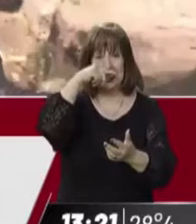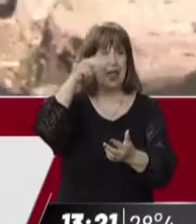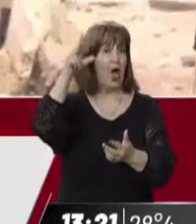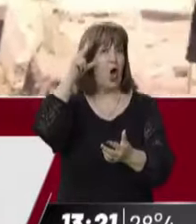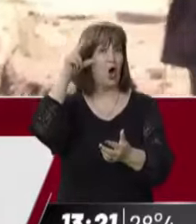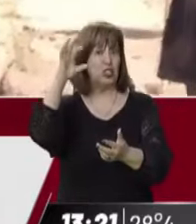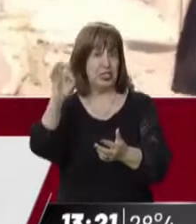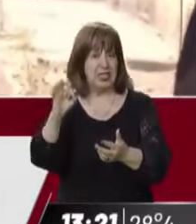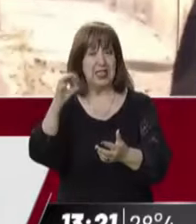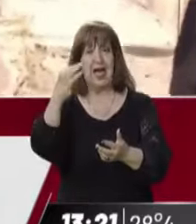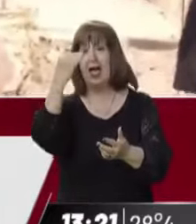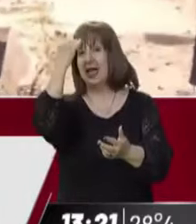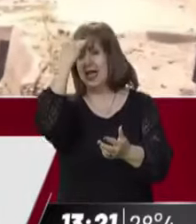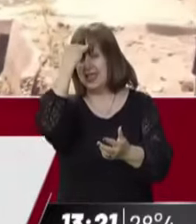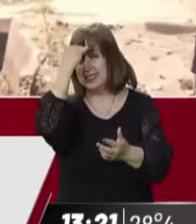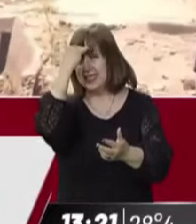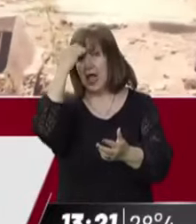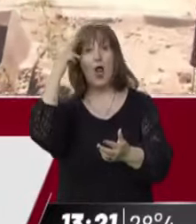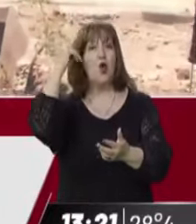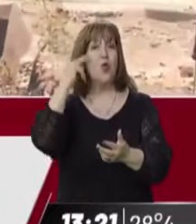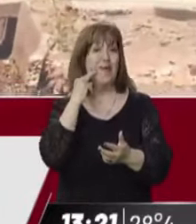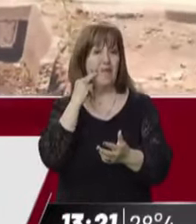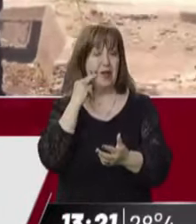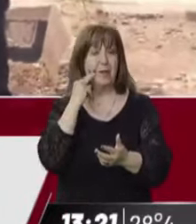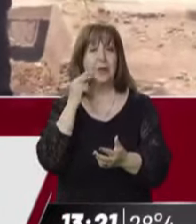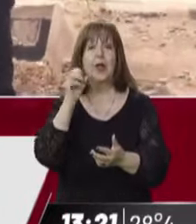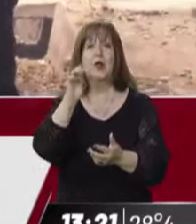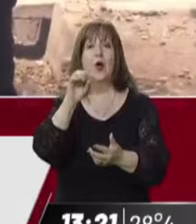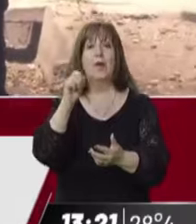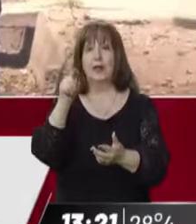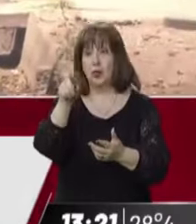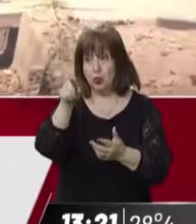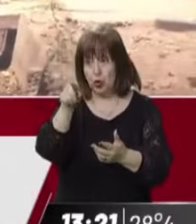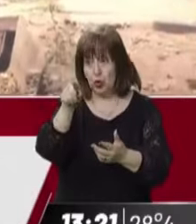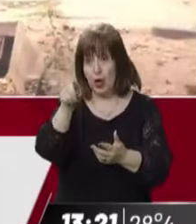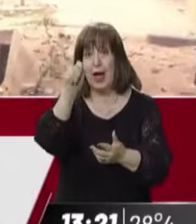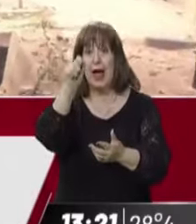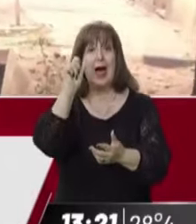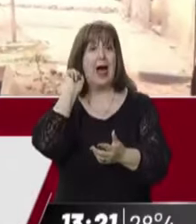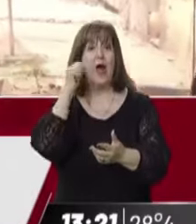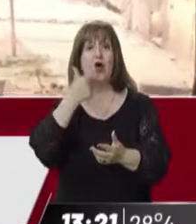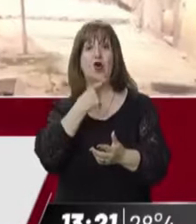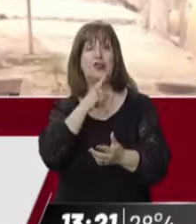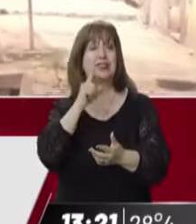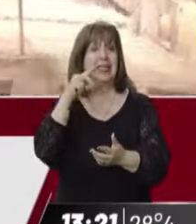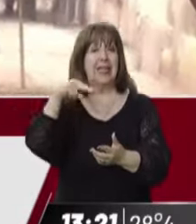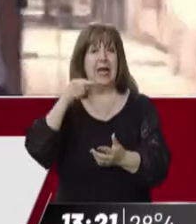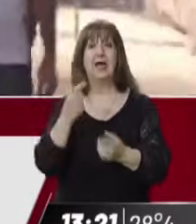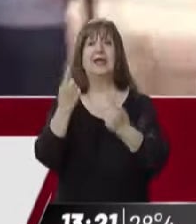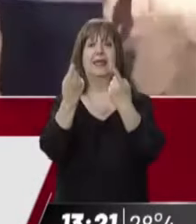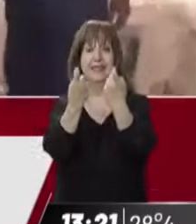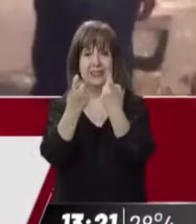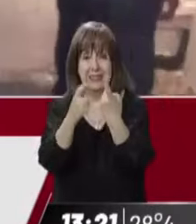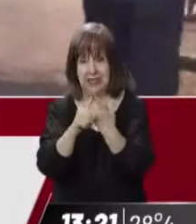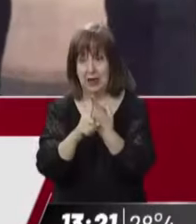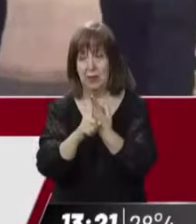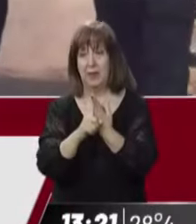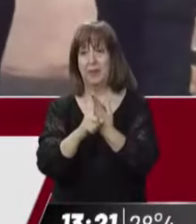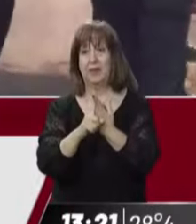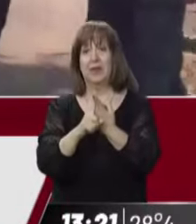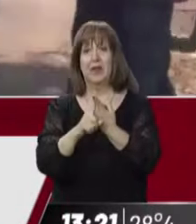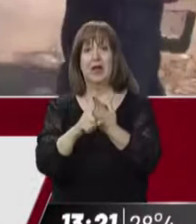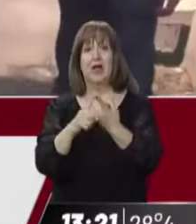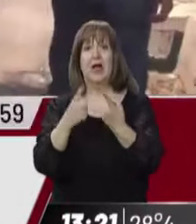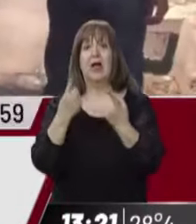278 159 tu nombre Cómo es agostina agostina dec todo lo que quieras decir de lo que necesit mira